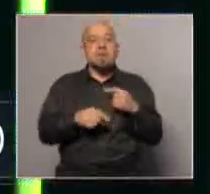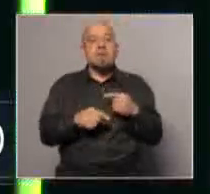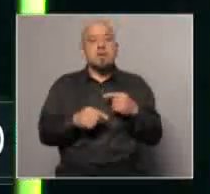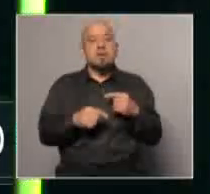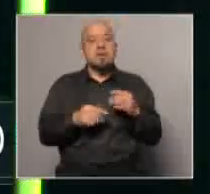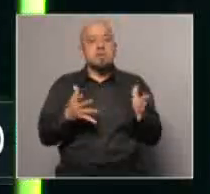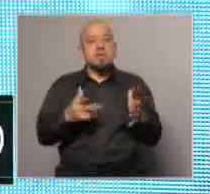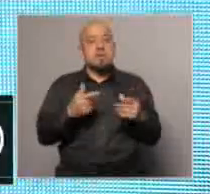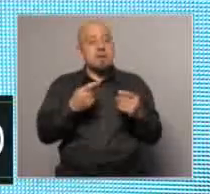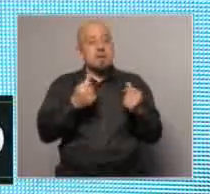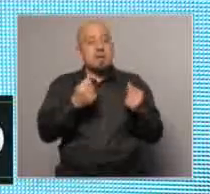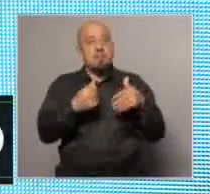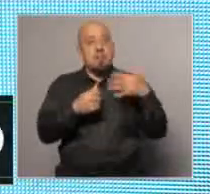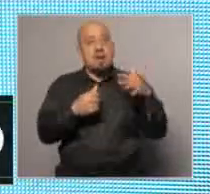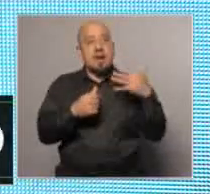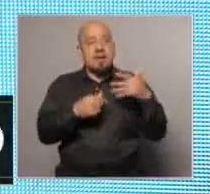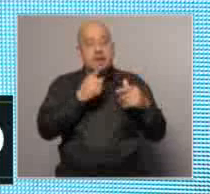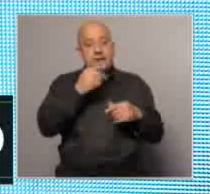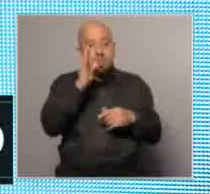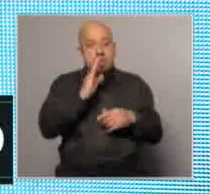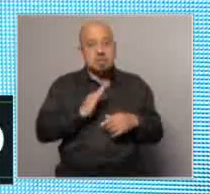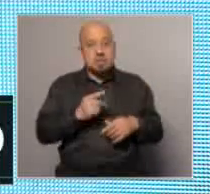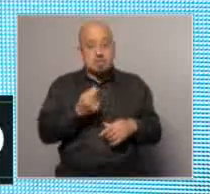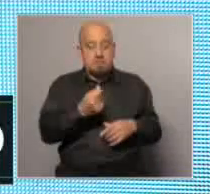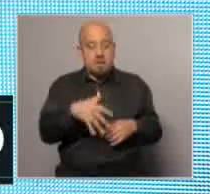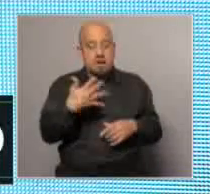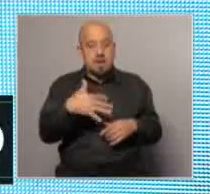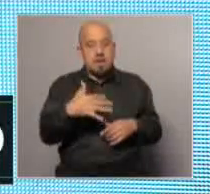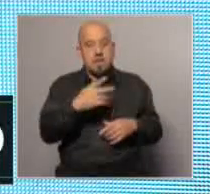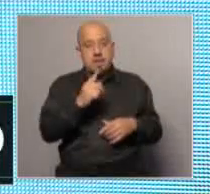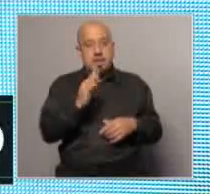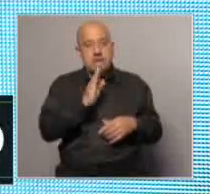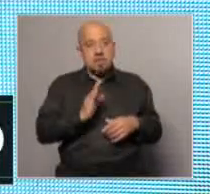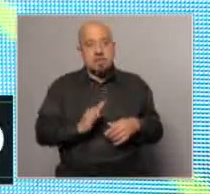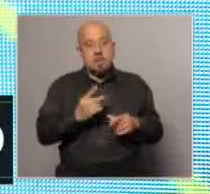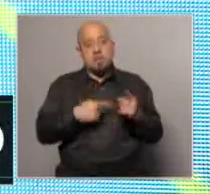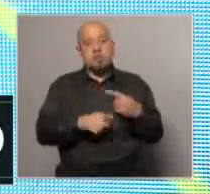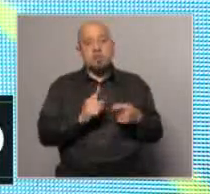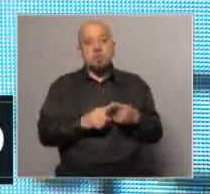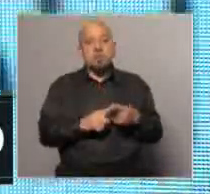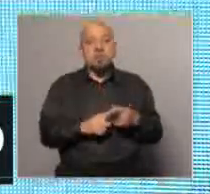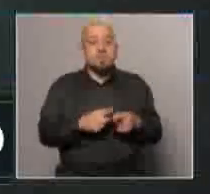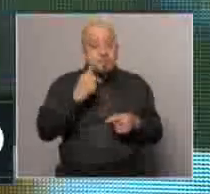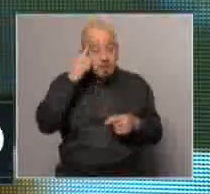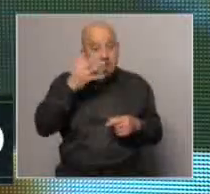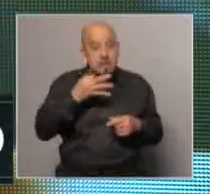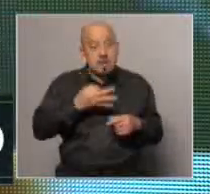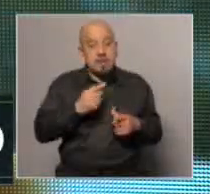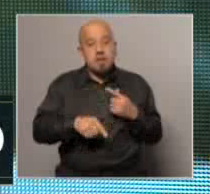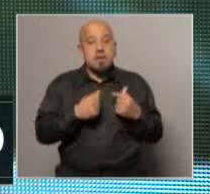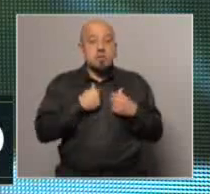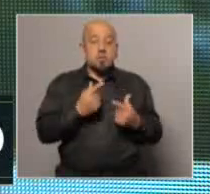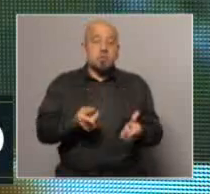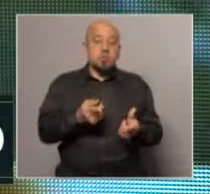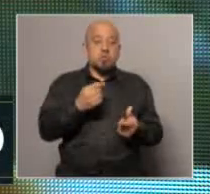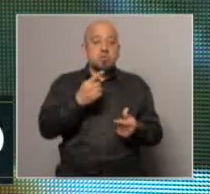Por ejemplo. Claro, si fuera por eso, sería la respuesta estaría. Yo creo, en realidad, si detectamos, hay que